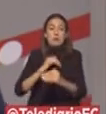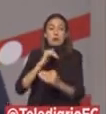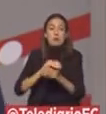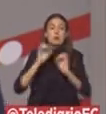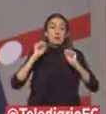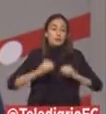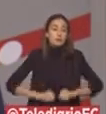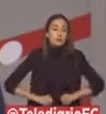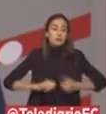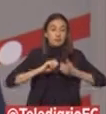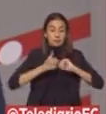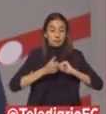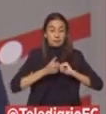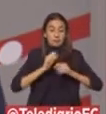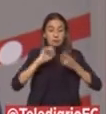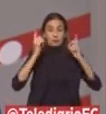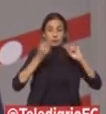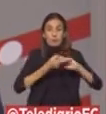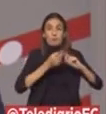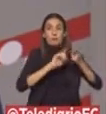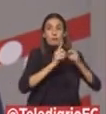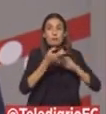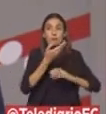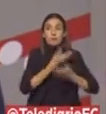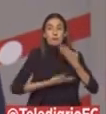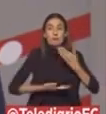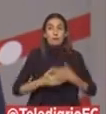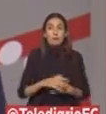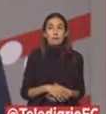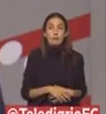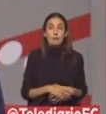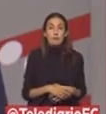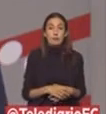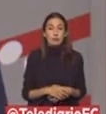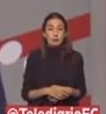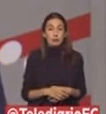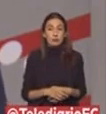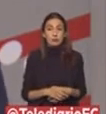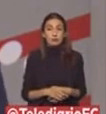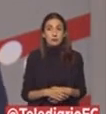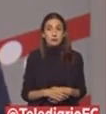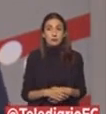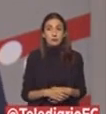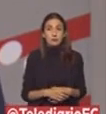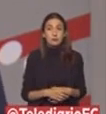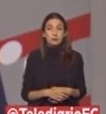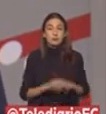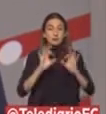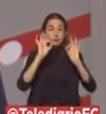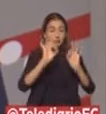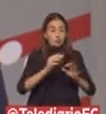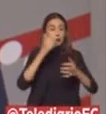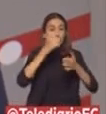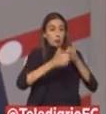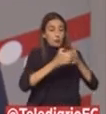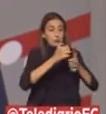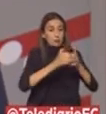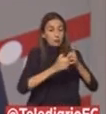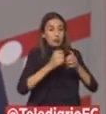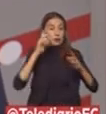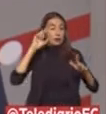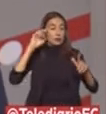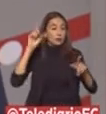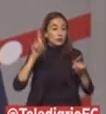tratar de sofisticados para que el intercambio comercial sea más beneficioso y uno uno de los problemas justamente que hay con los tratados de libre comercio